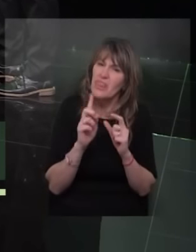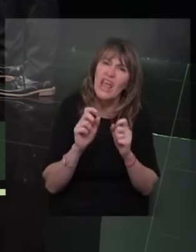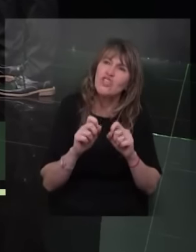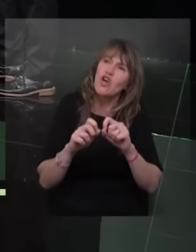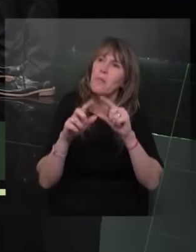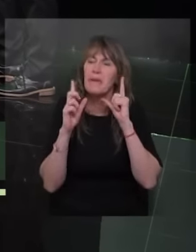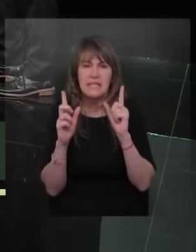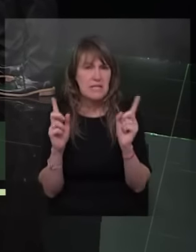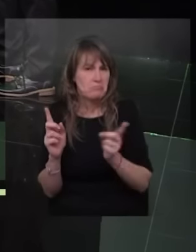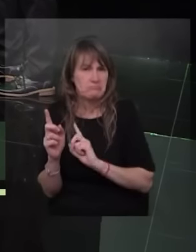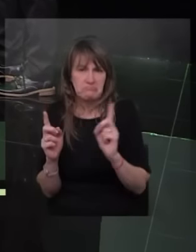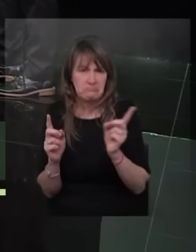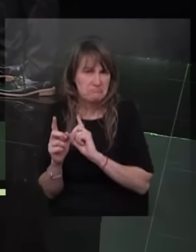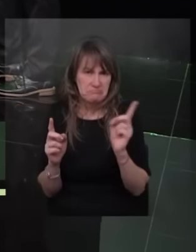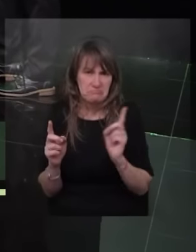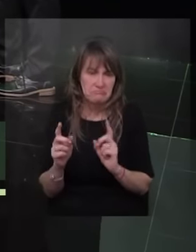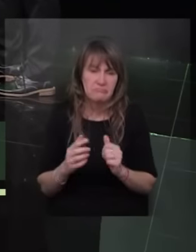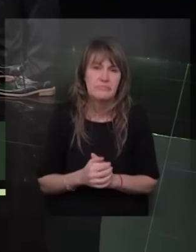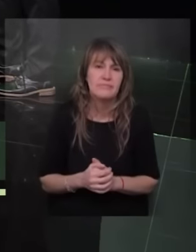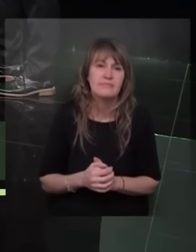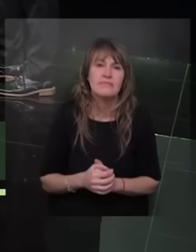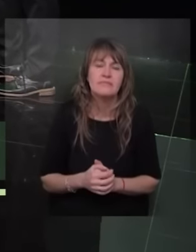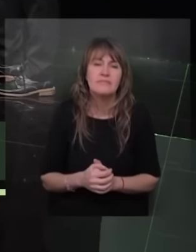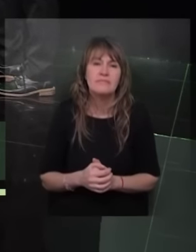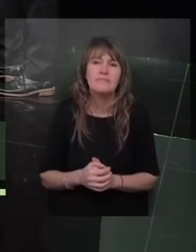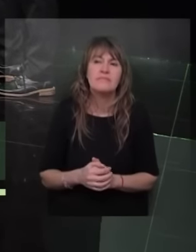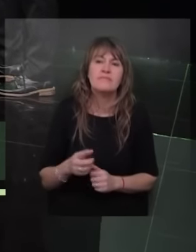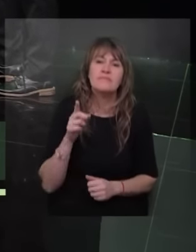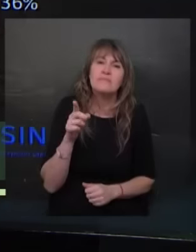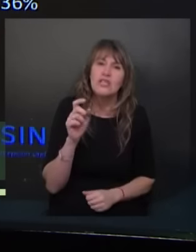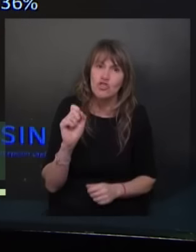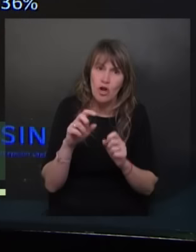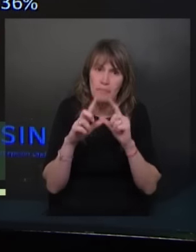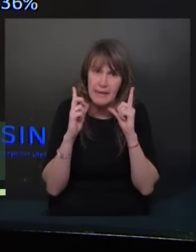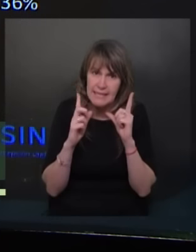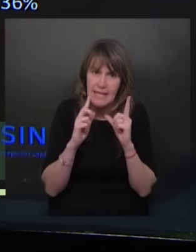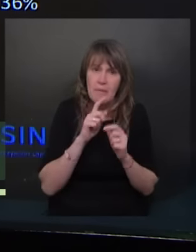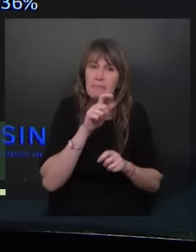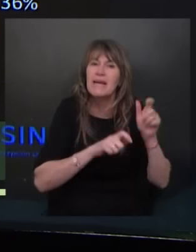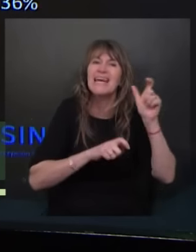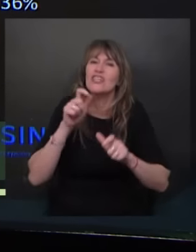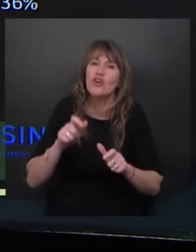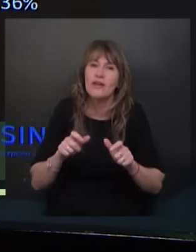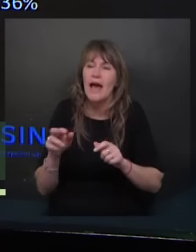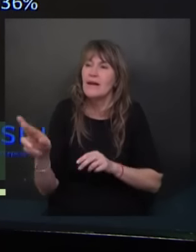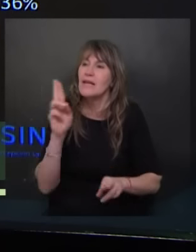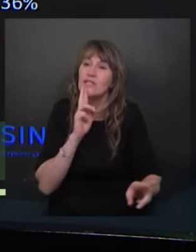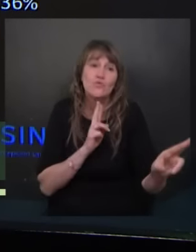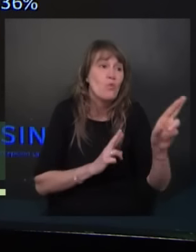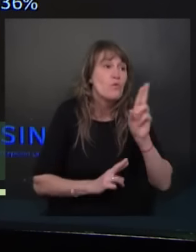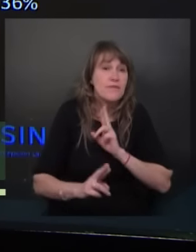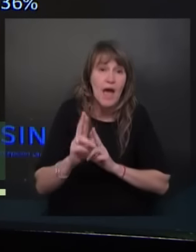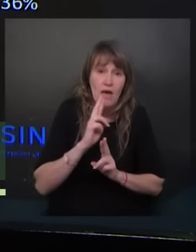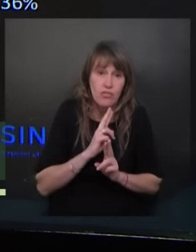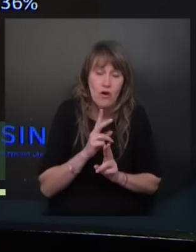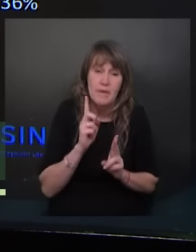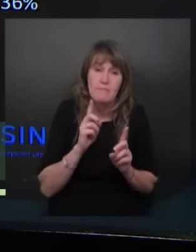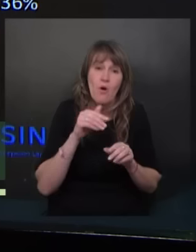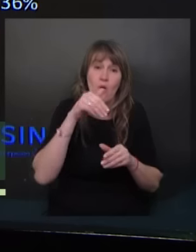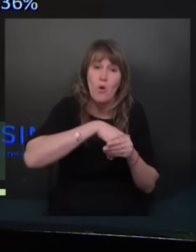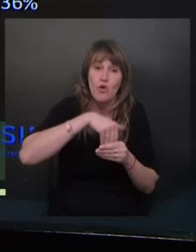sea aquí lo que quisimos consultar es qué tanto le sorprendió a la ciudadanía el resultado en general de las de la